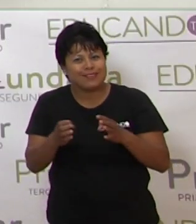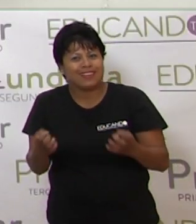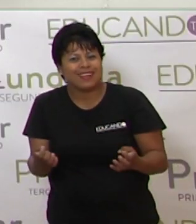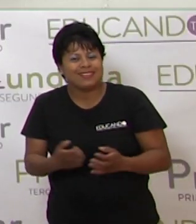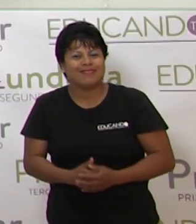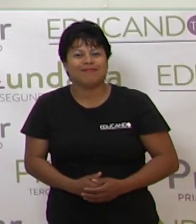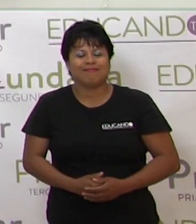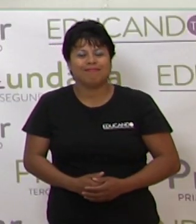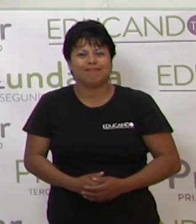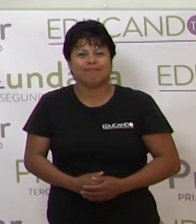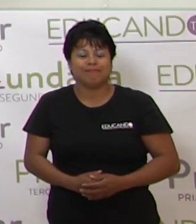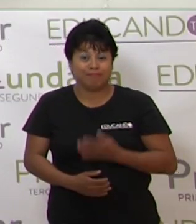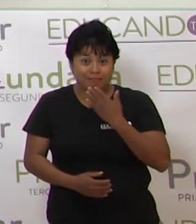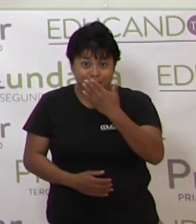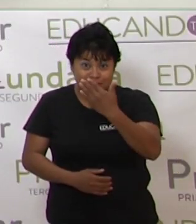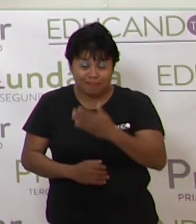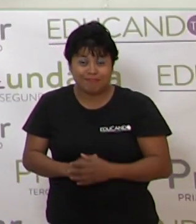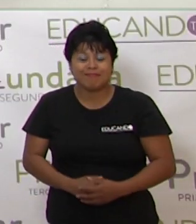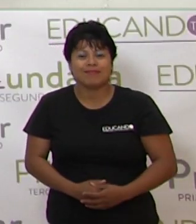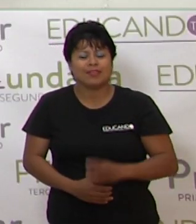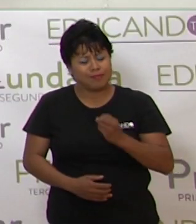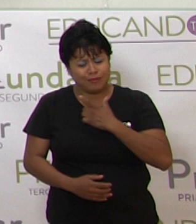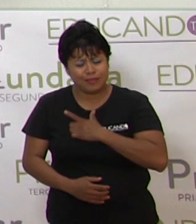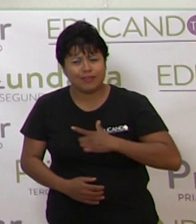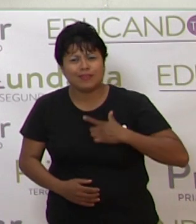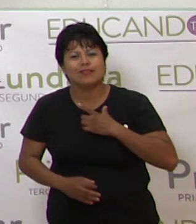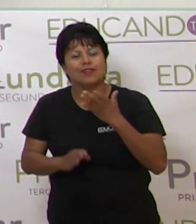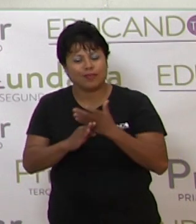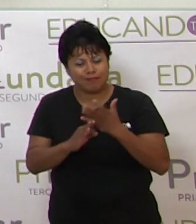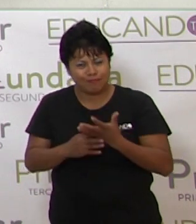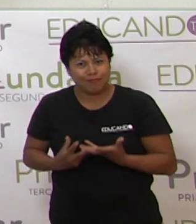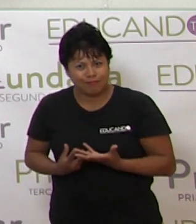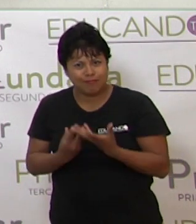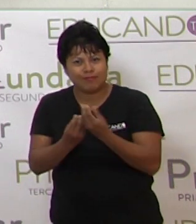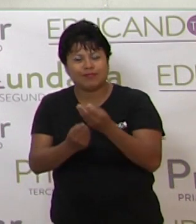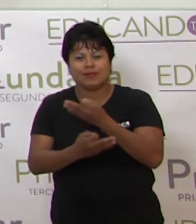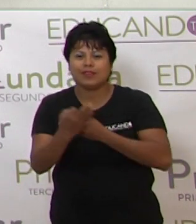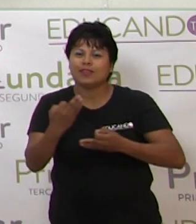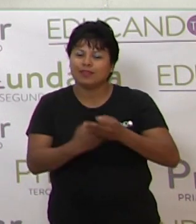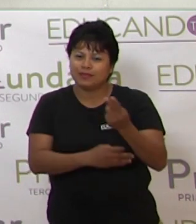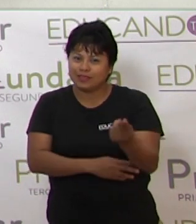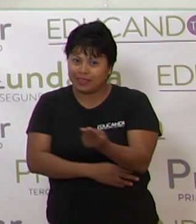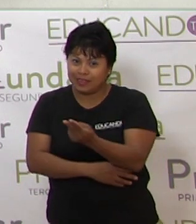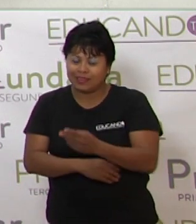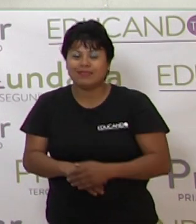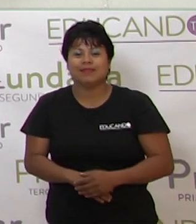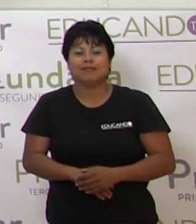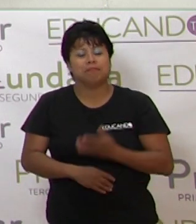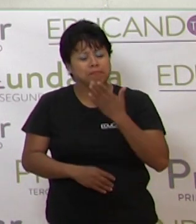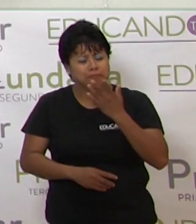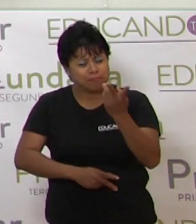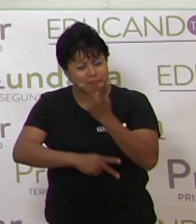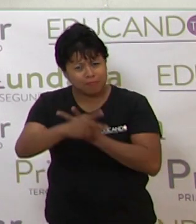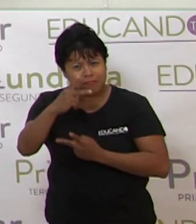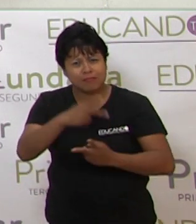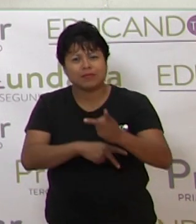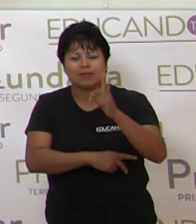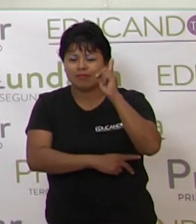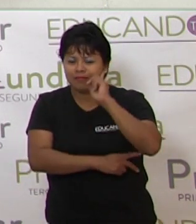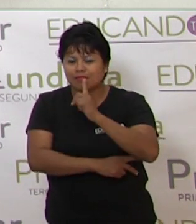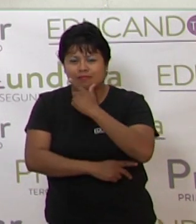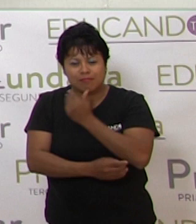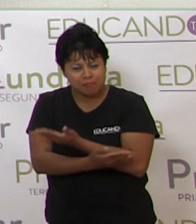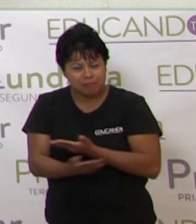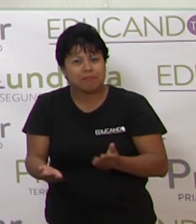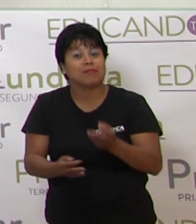¿Qué tal? ¿Cómo están? Me da mucho gusto de estar con todos ustedes. Bienvenidos todos y